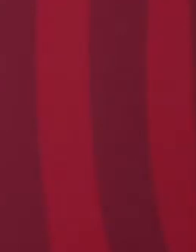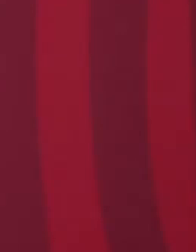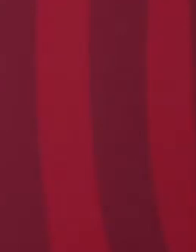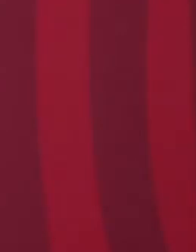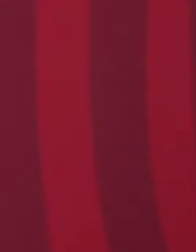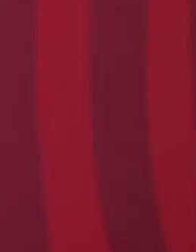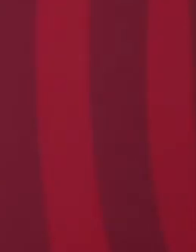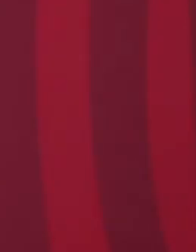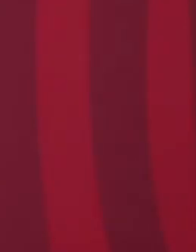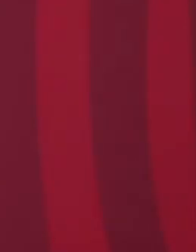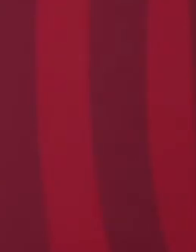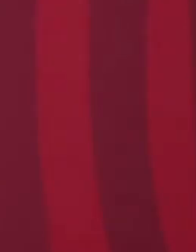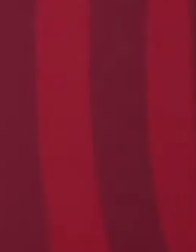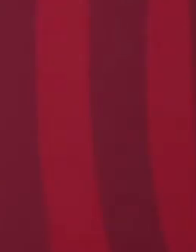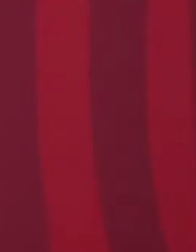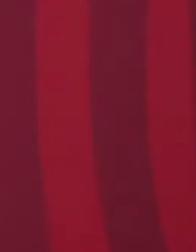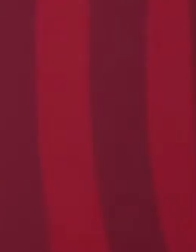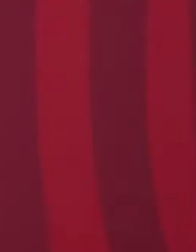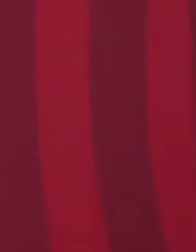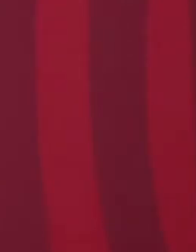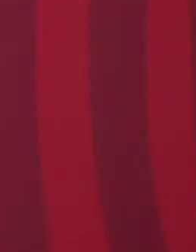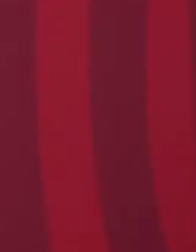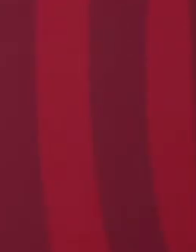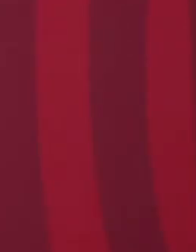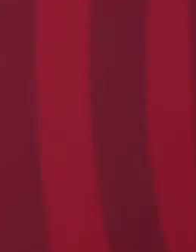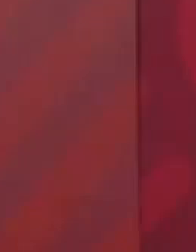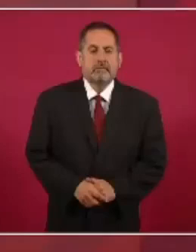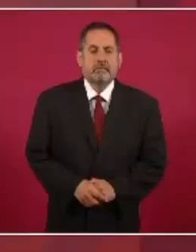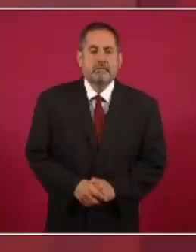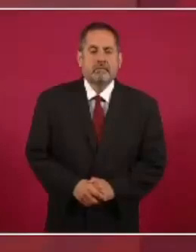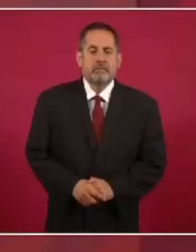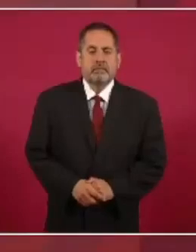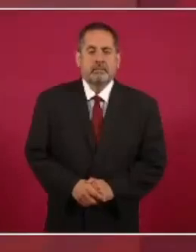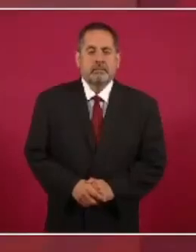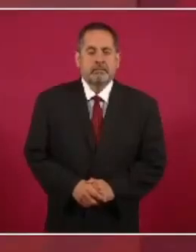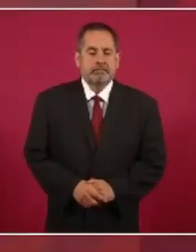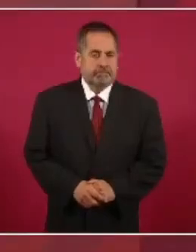Y hay tiempo como para que se